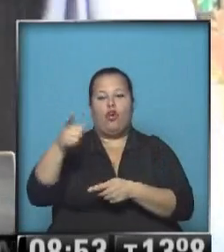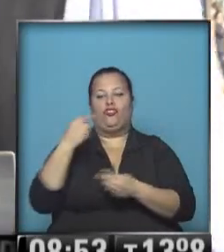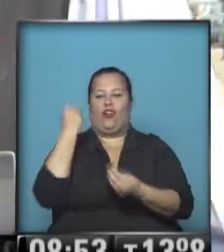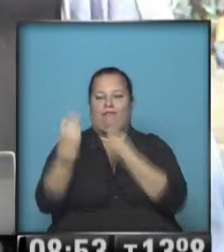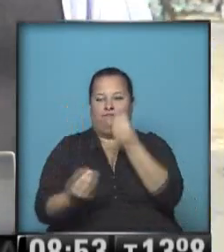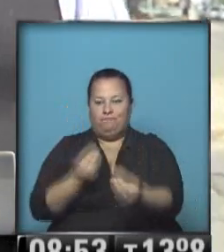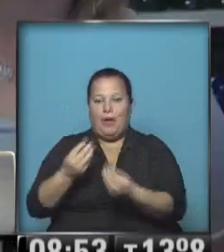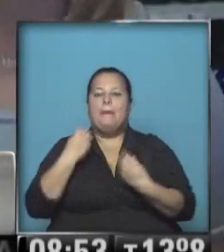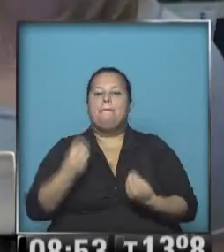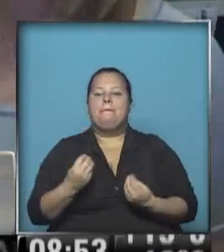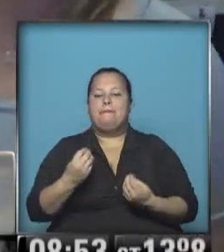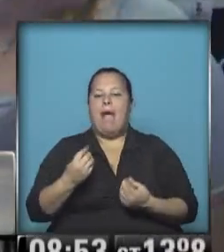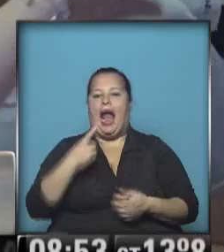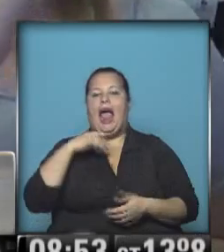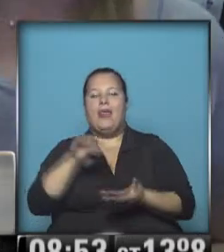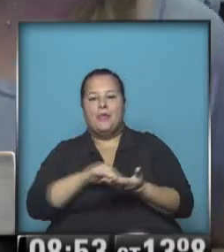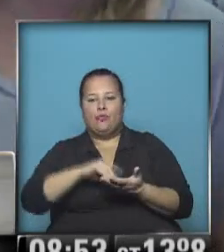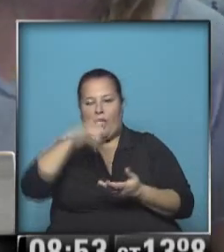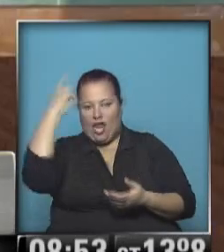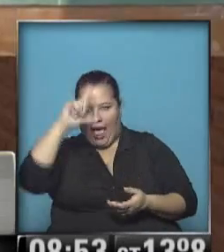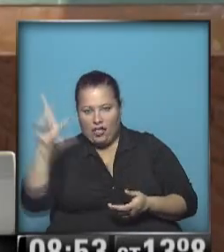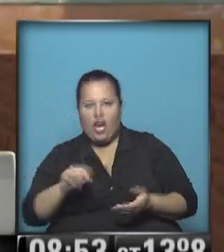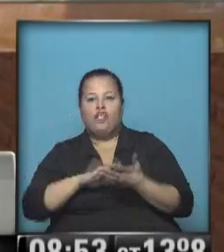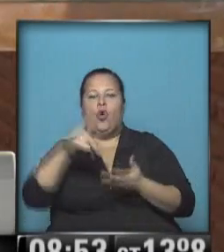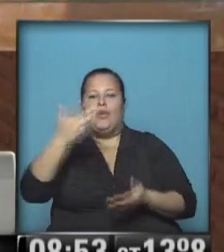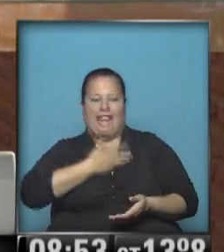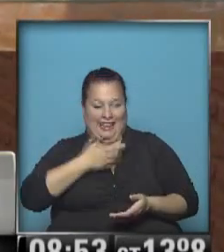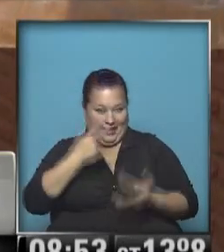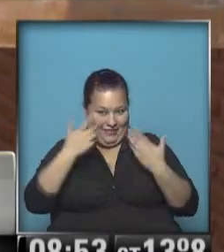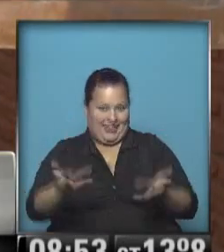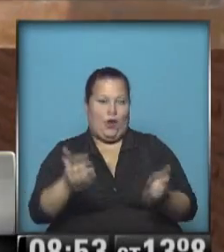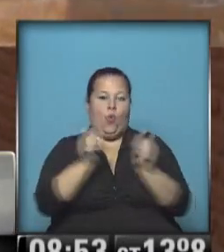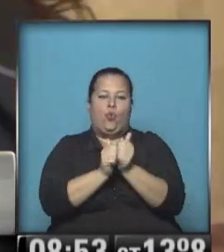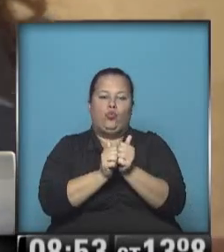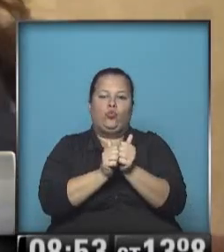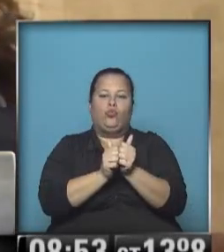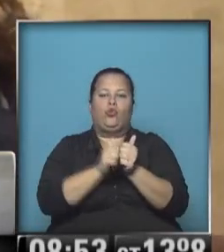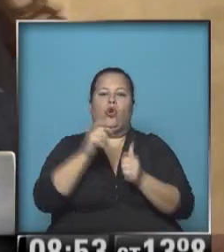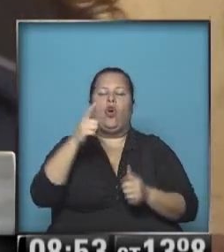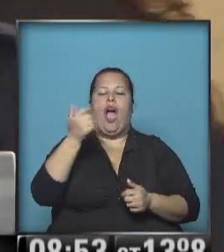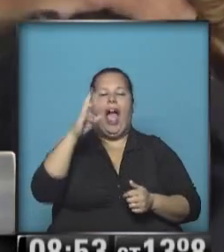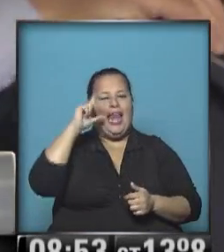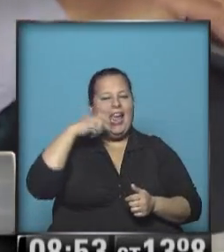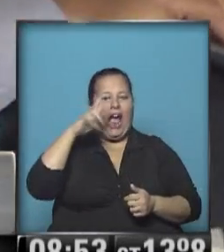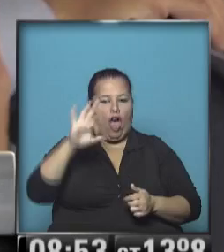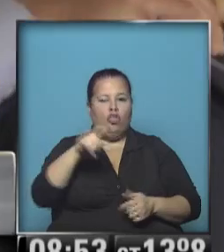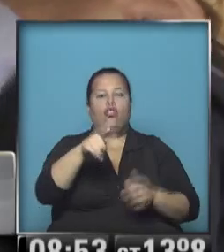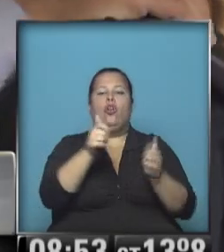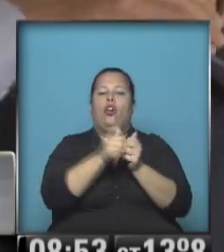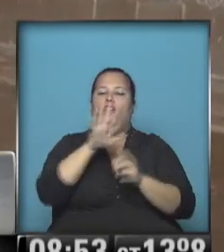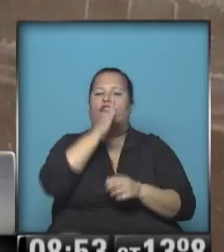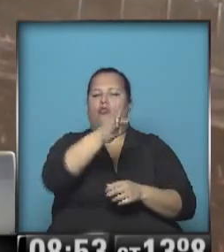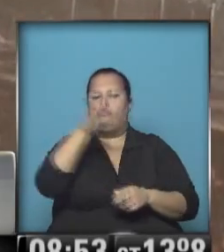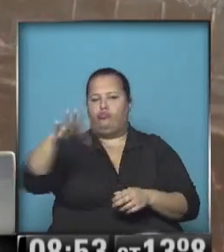candidatos para por ejemplo diputado nacional por santa fe se lo mostraba con alejandro grandinetti él fue a diferentes zonas